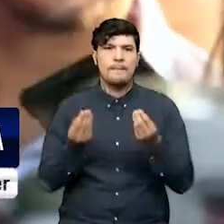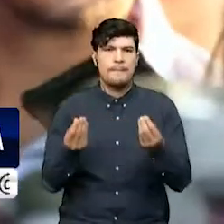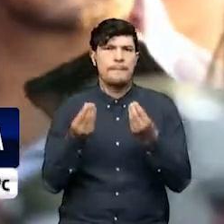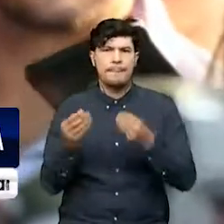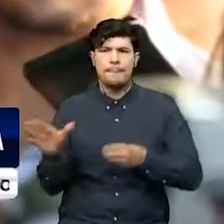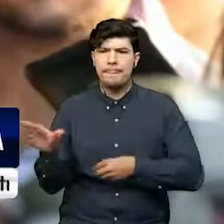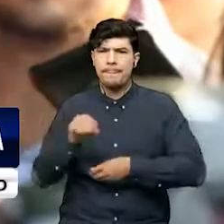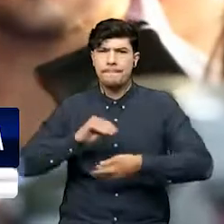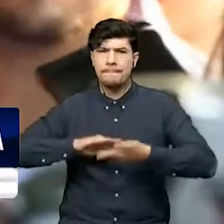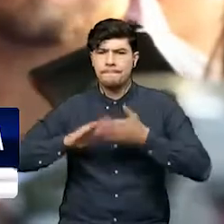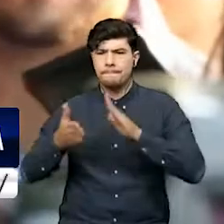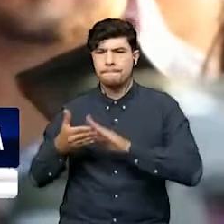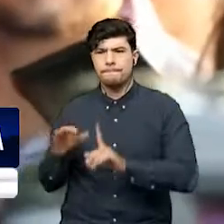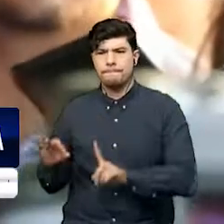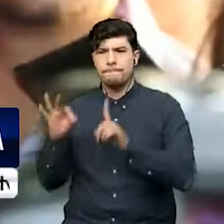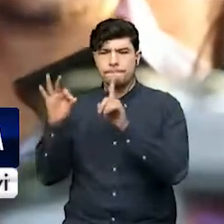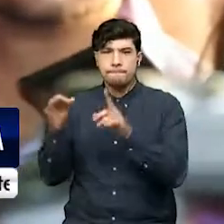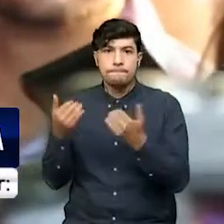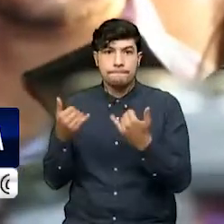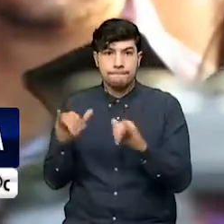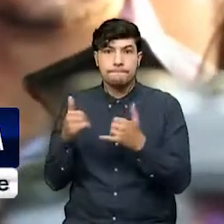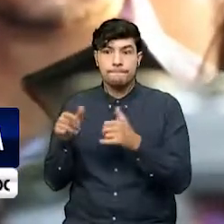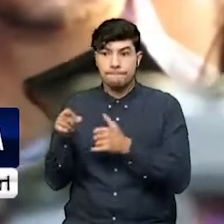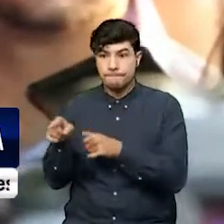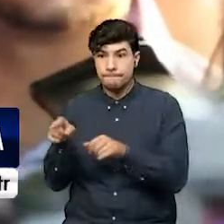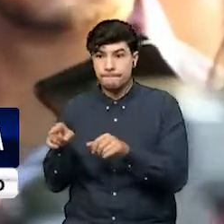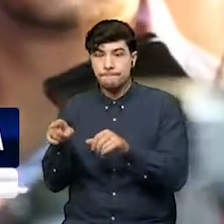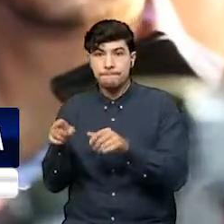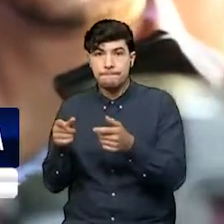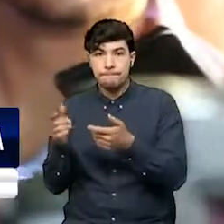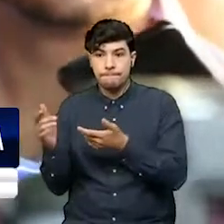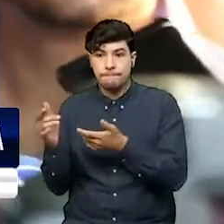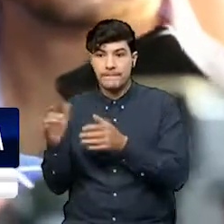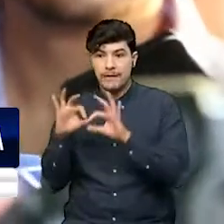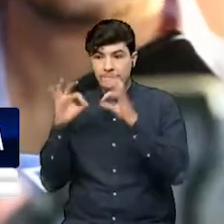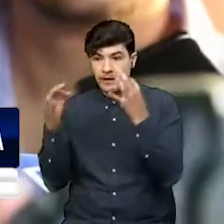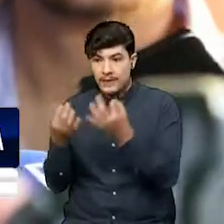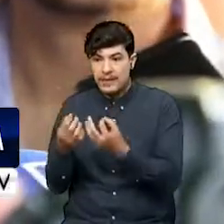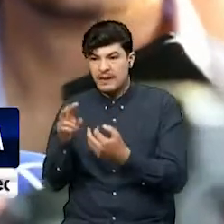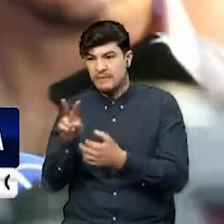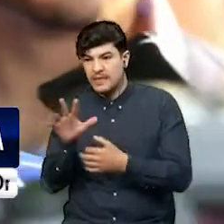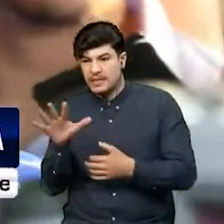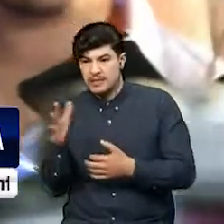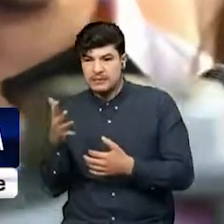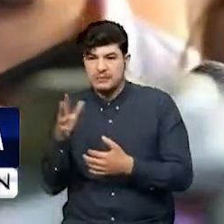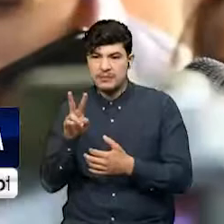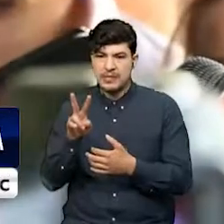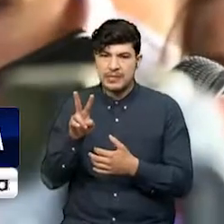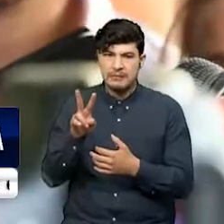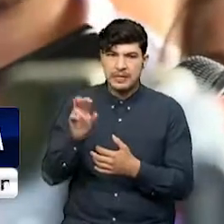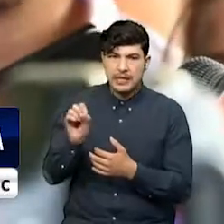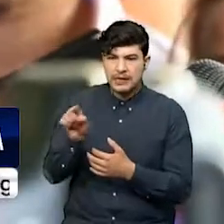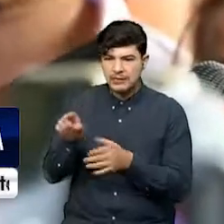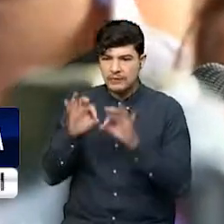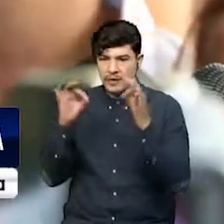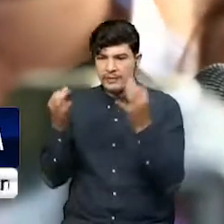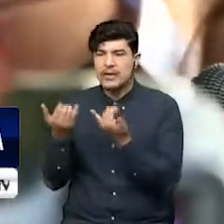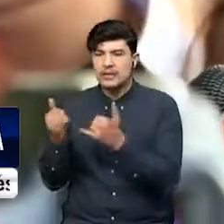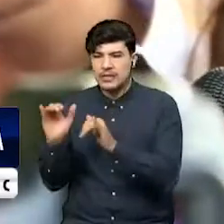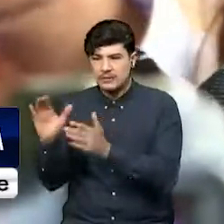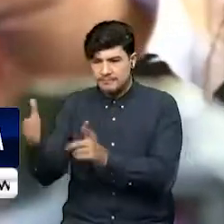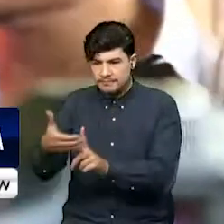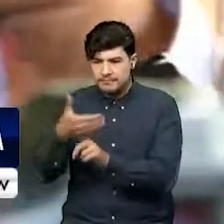seguras ya se hizo el traslado de cerca de 2025 familias se va a hacer igualmente